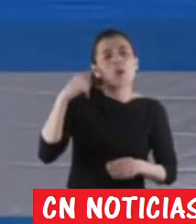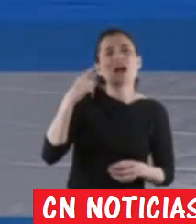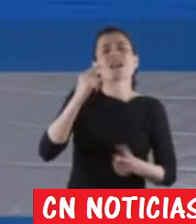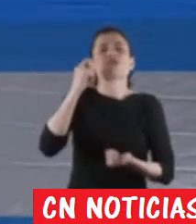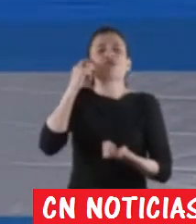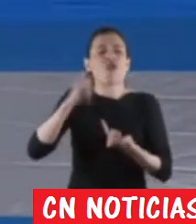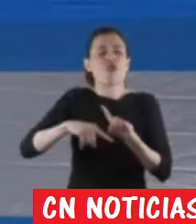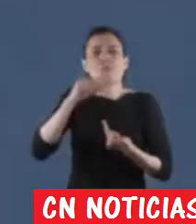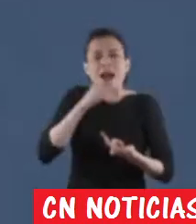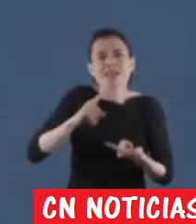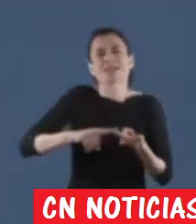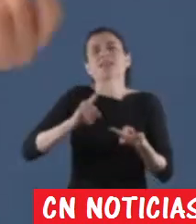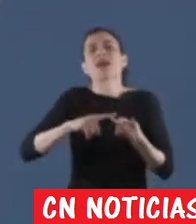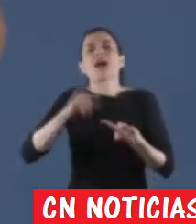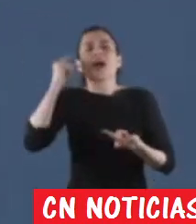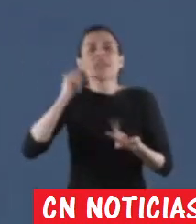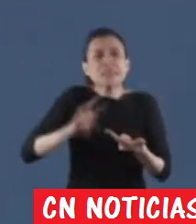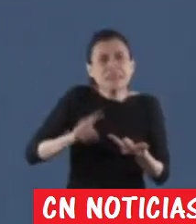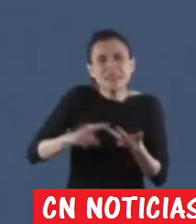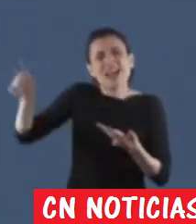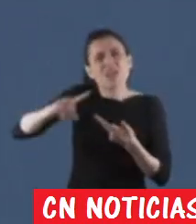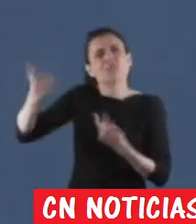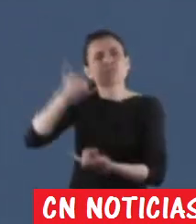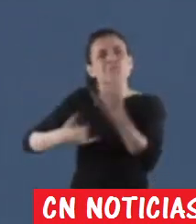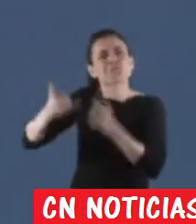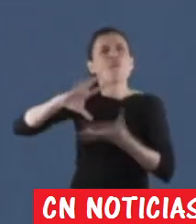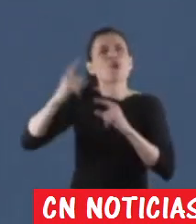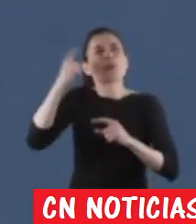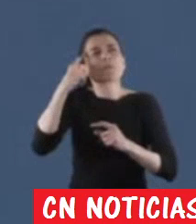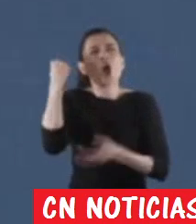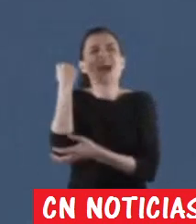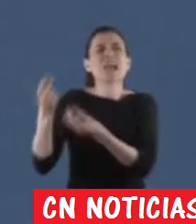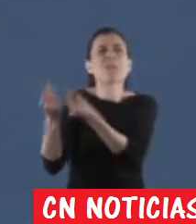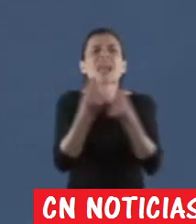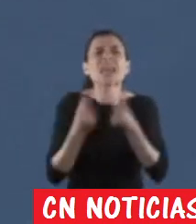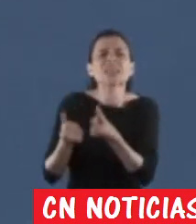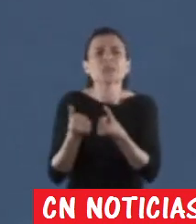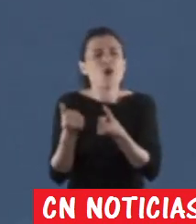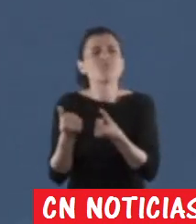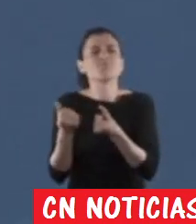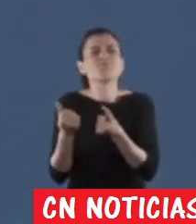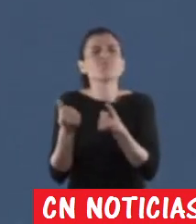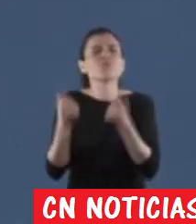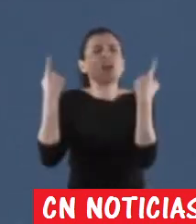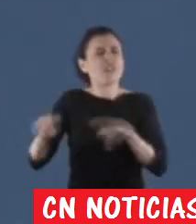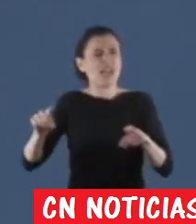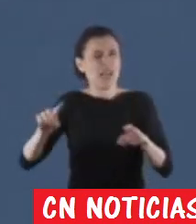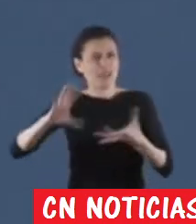Cristina y todos, que nos cuentan que hay un capitalismo distinto, yo creo que la mejor forma de sintetizarlo